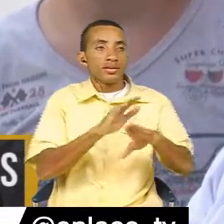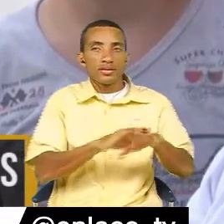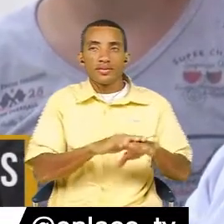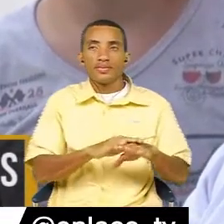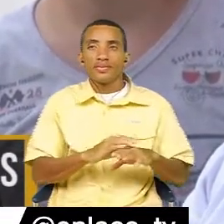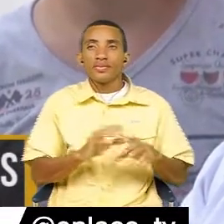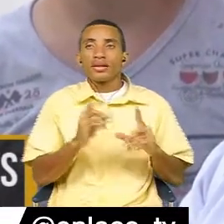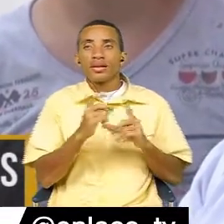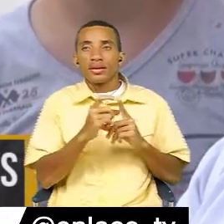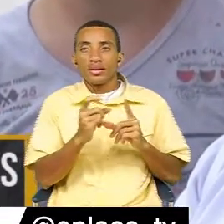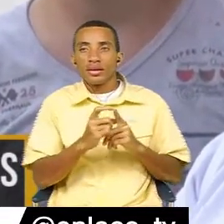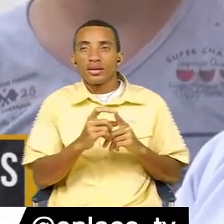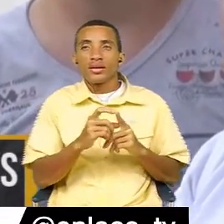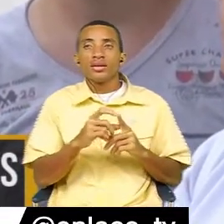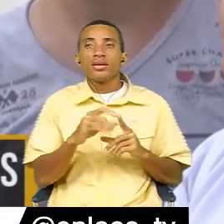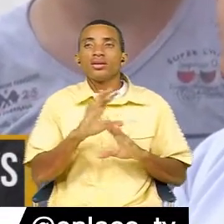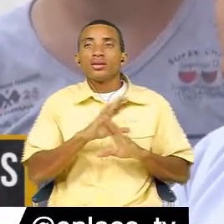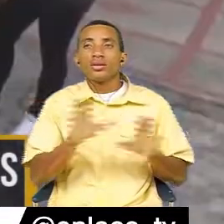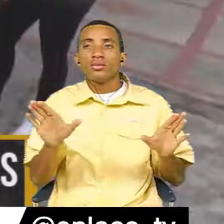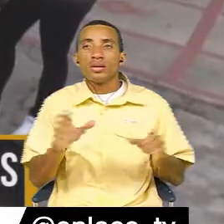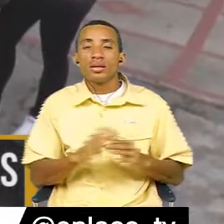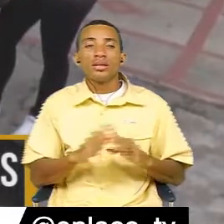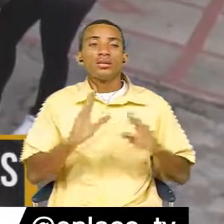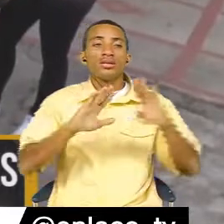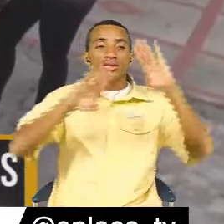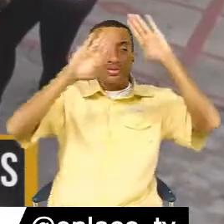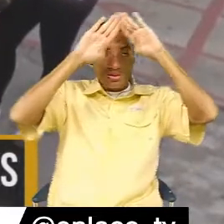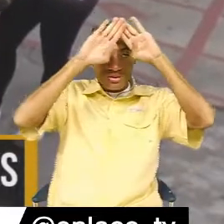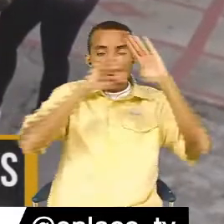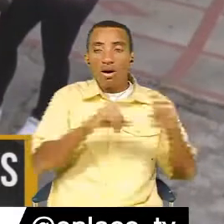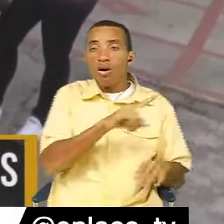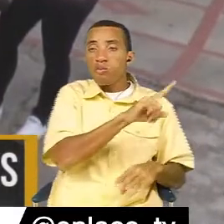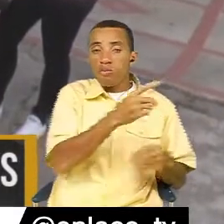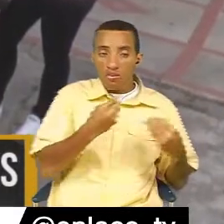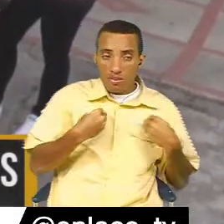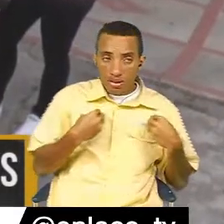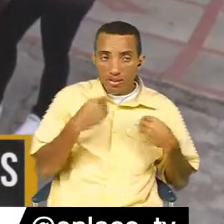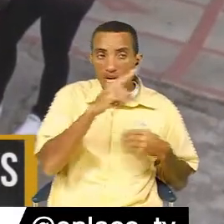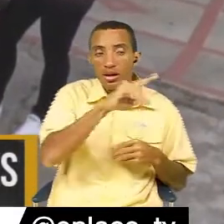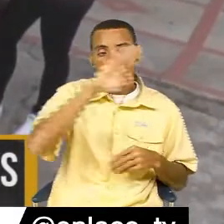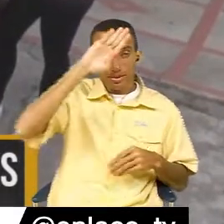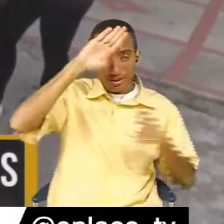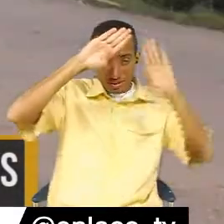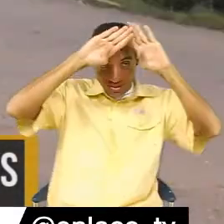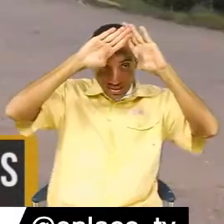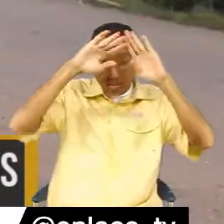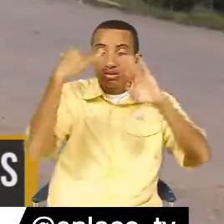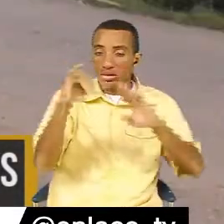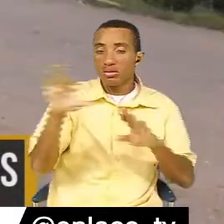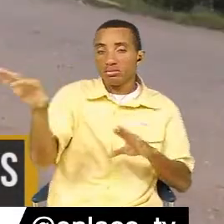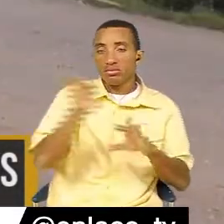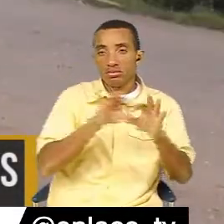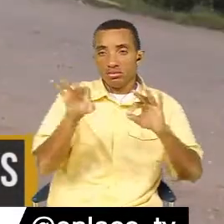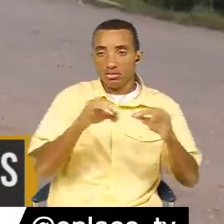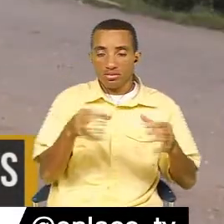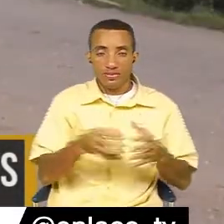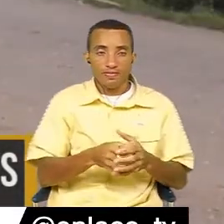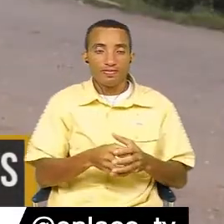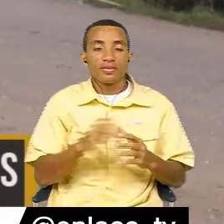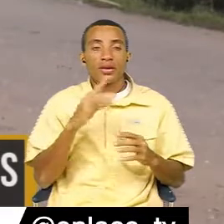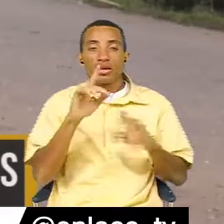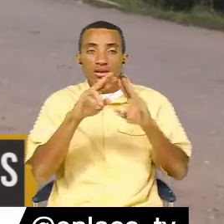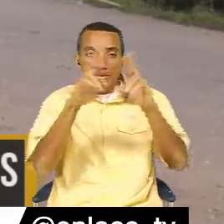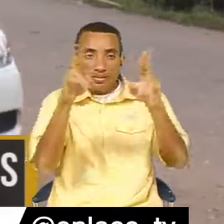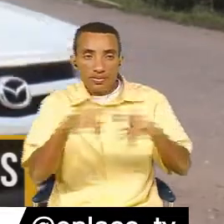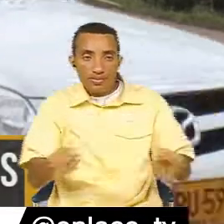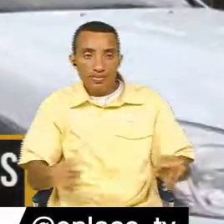palabrita solo para personal que resida en el centro. Solicita a este gremio que haya un control a las postulaciones en las plataformas de empleo, ya que